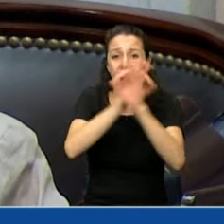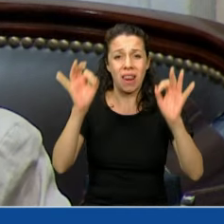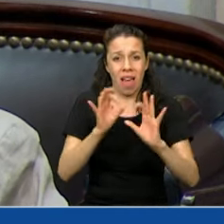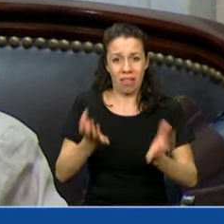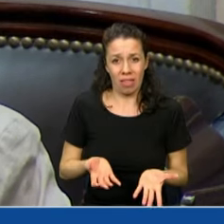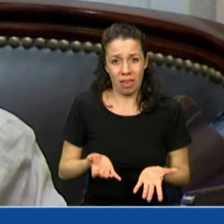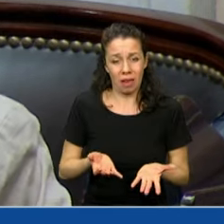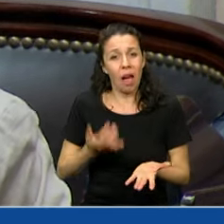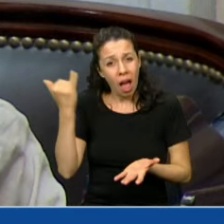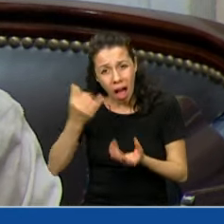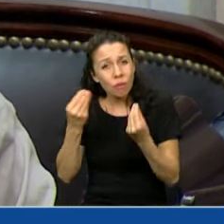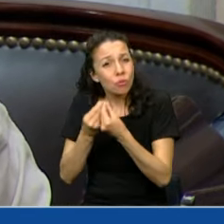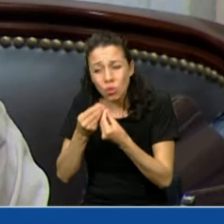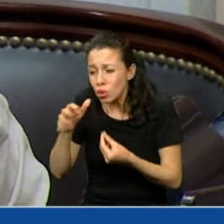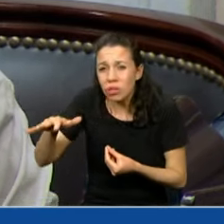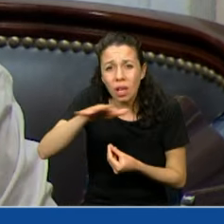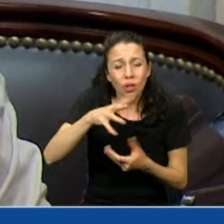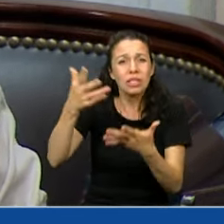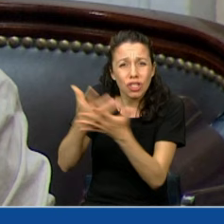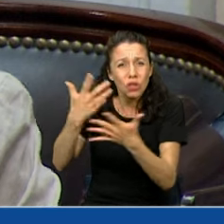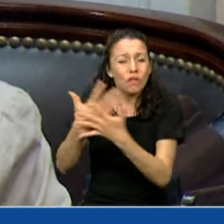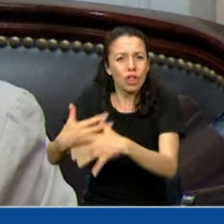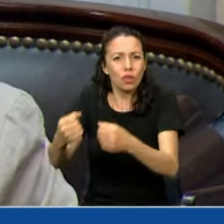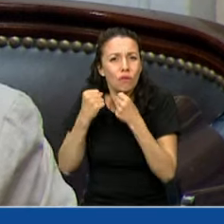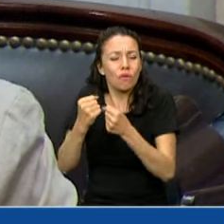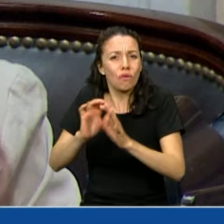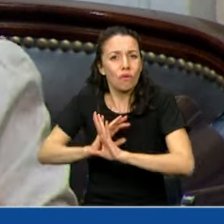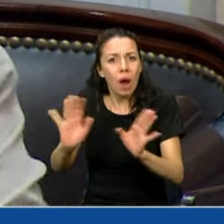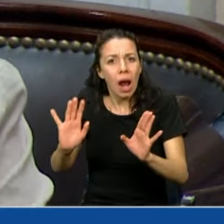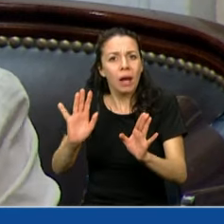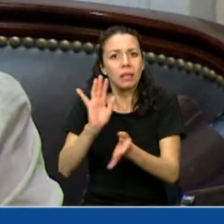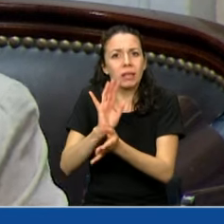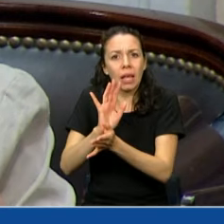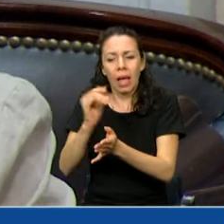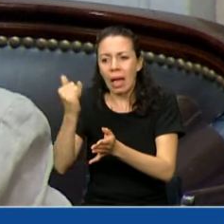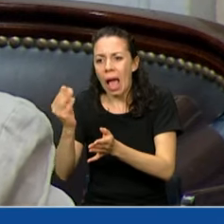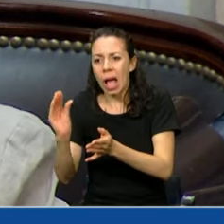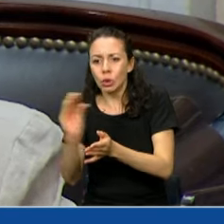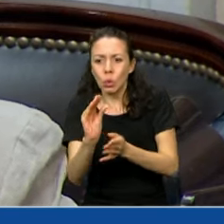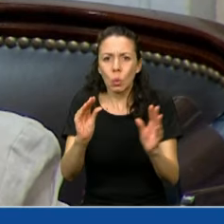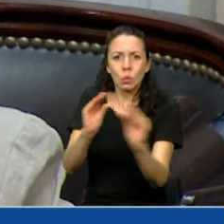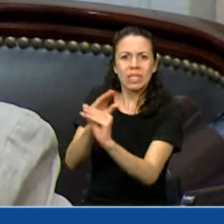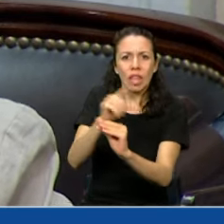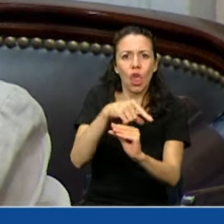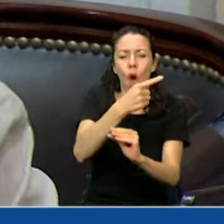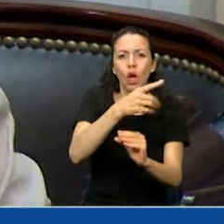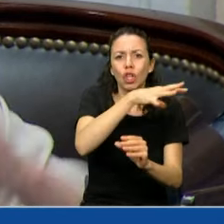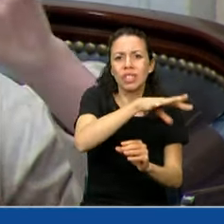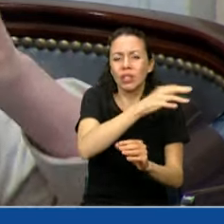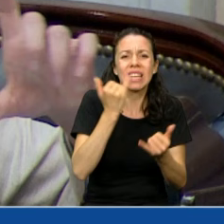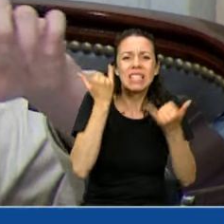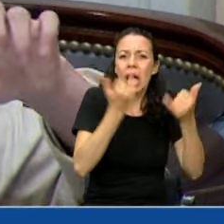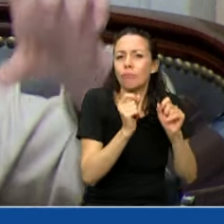sectores realmente muy golpeados que están subsidiando cruzad a otros sectores que ya tienen una